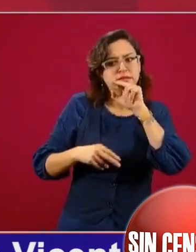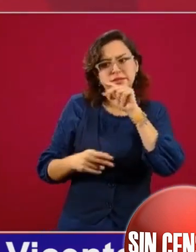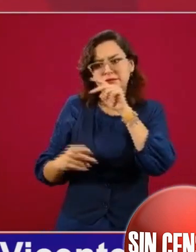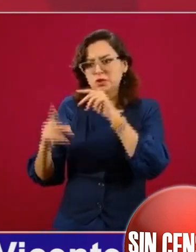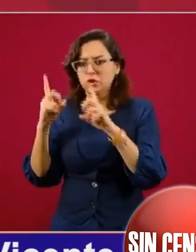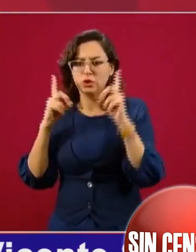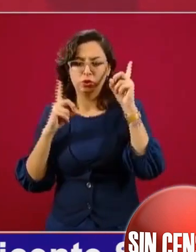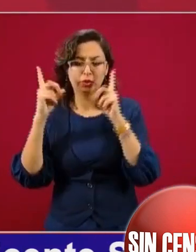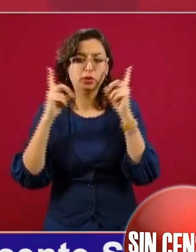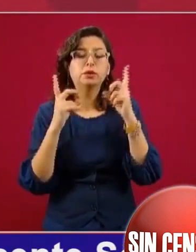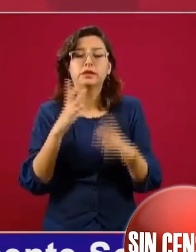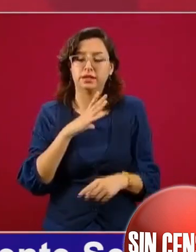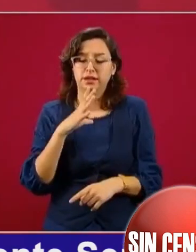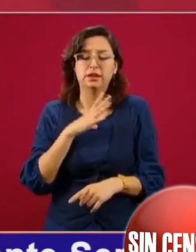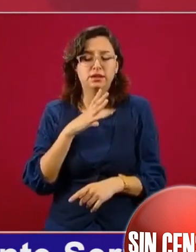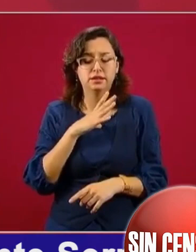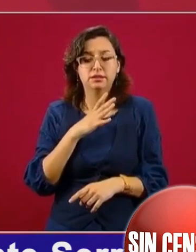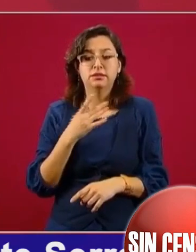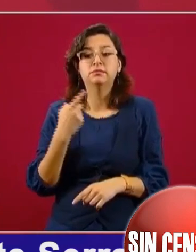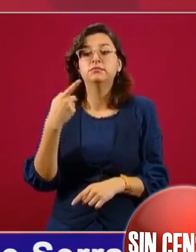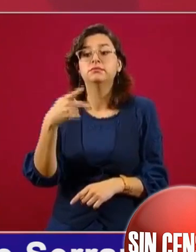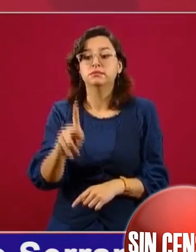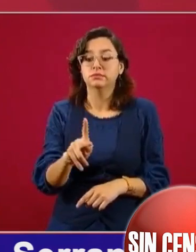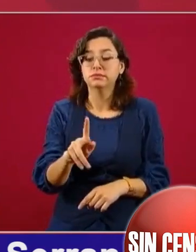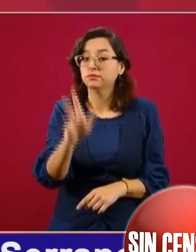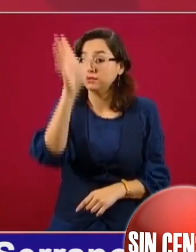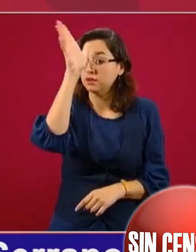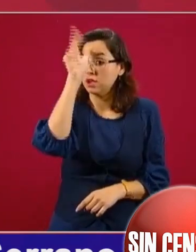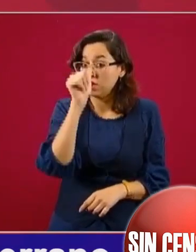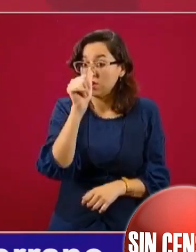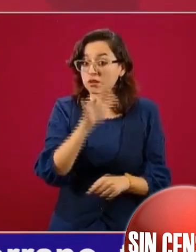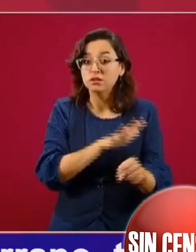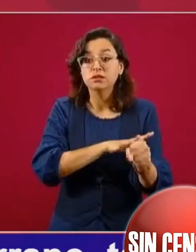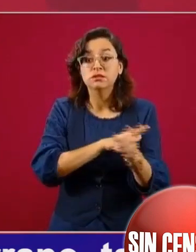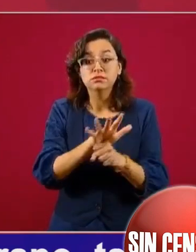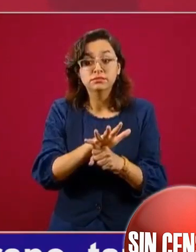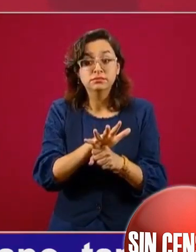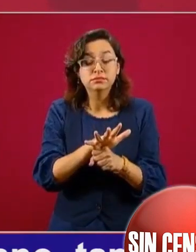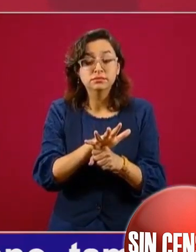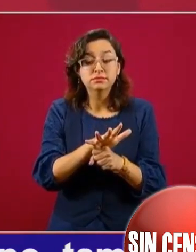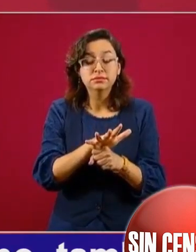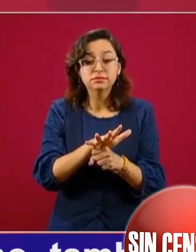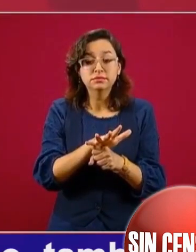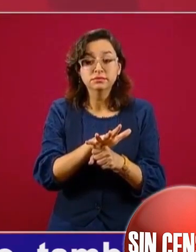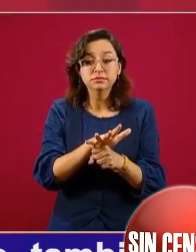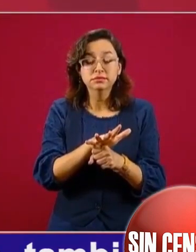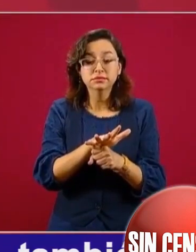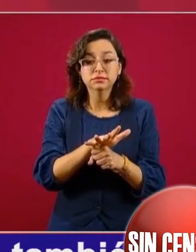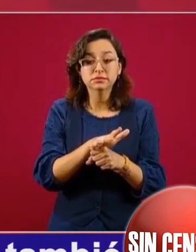Ya se acordó que no se puede